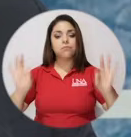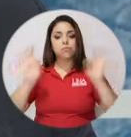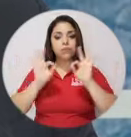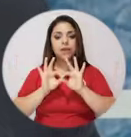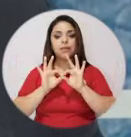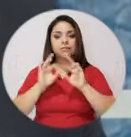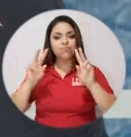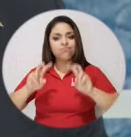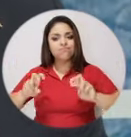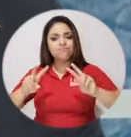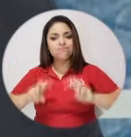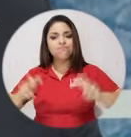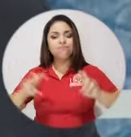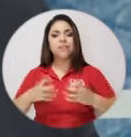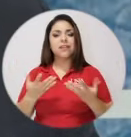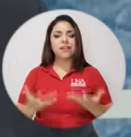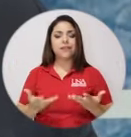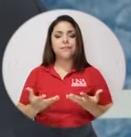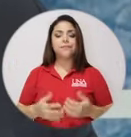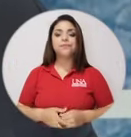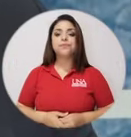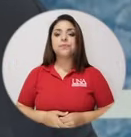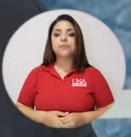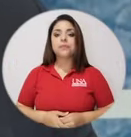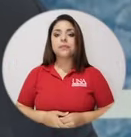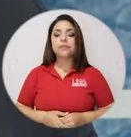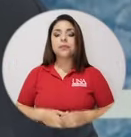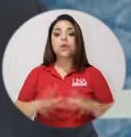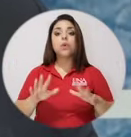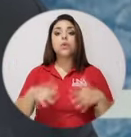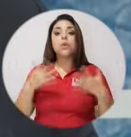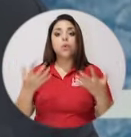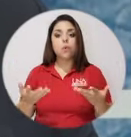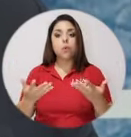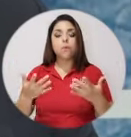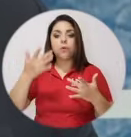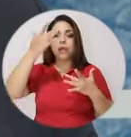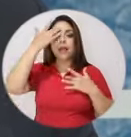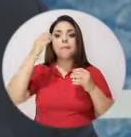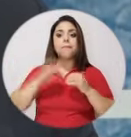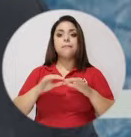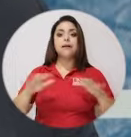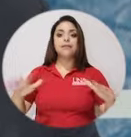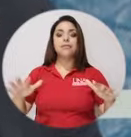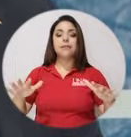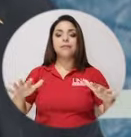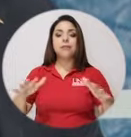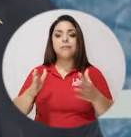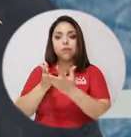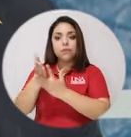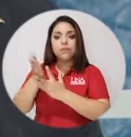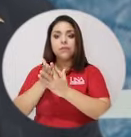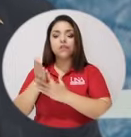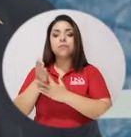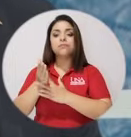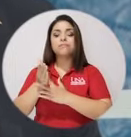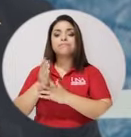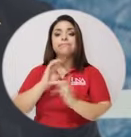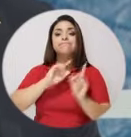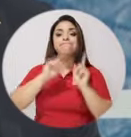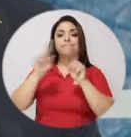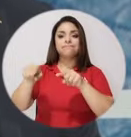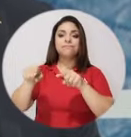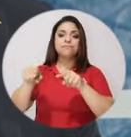importante de revisar es cómo la pandemia a través de la presencialidad